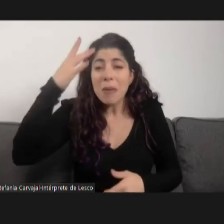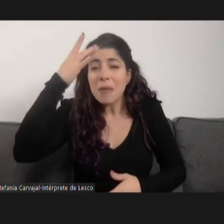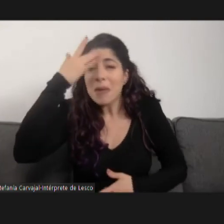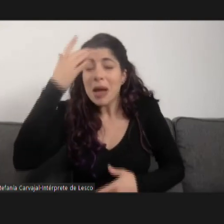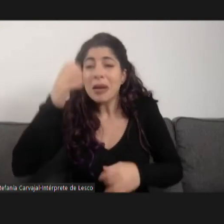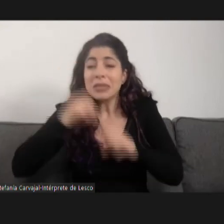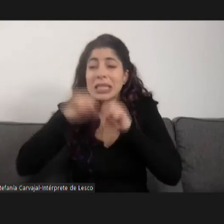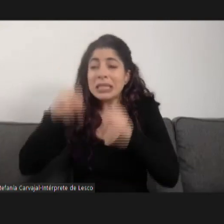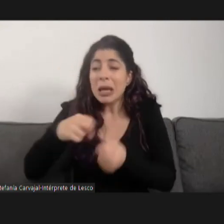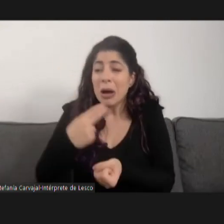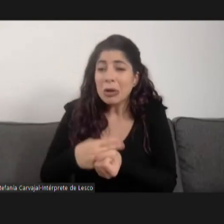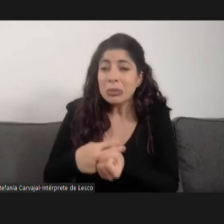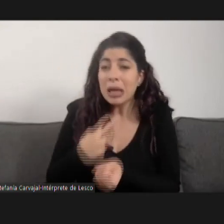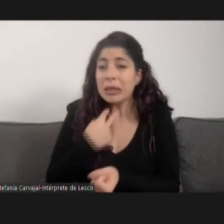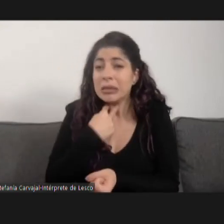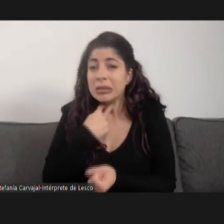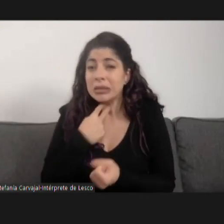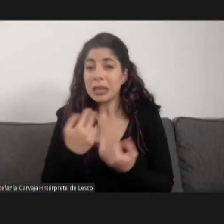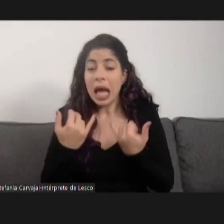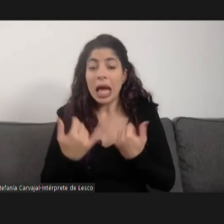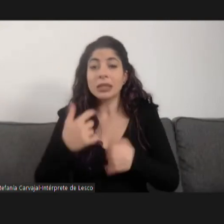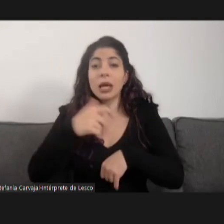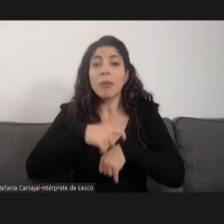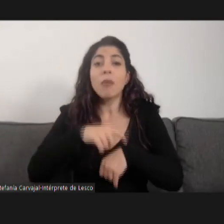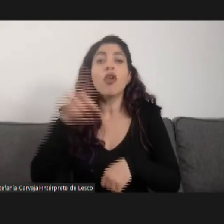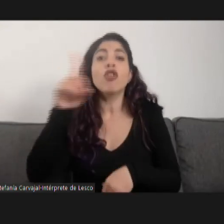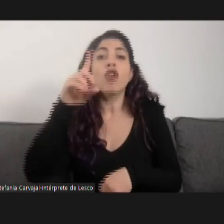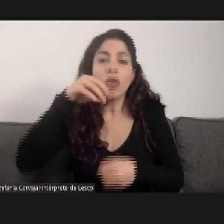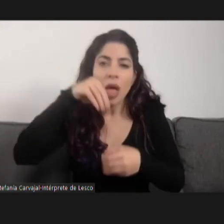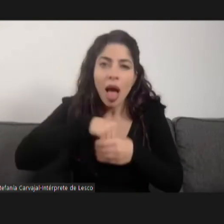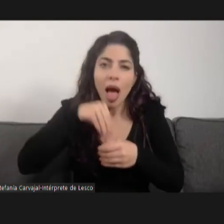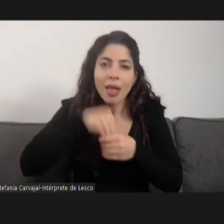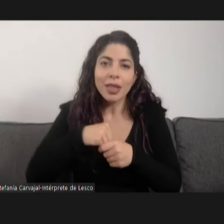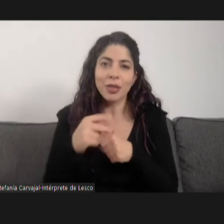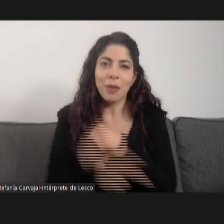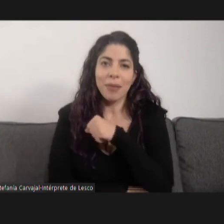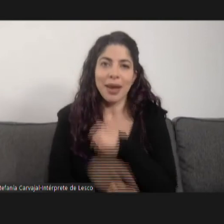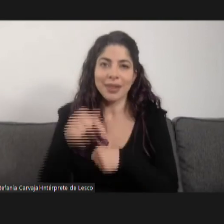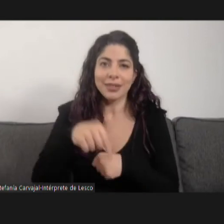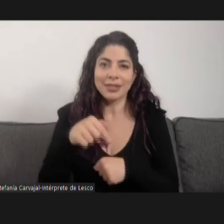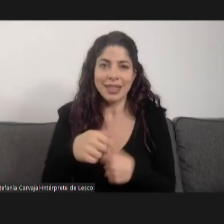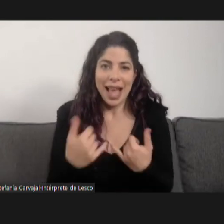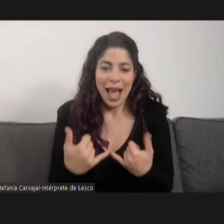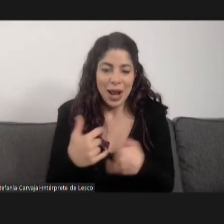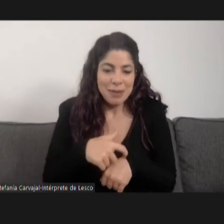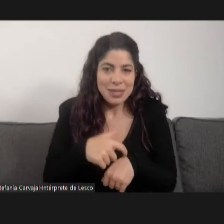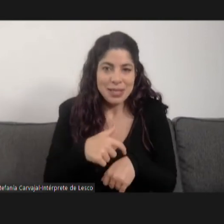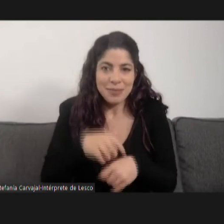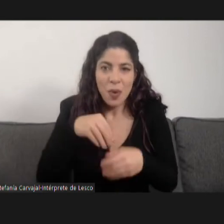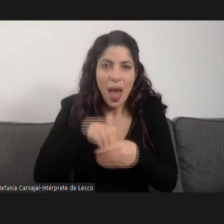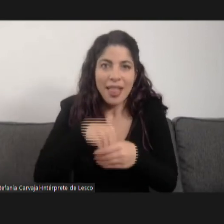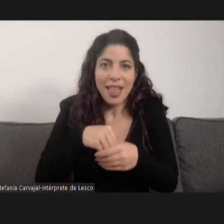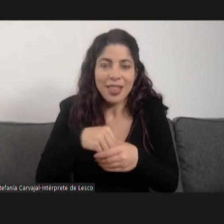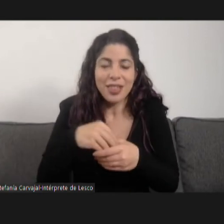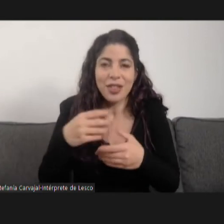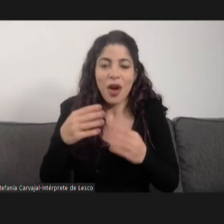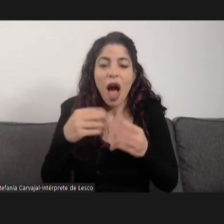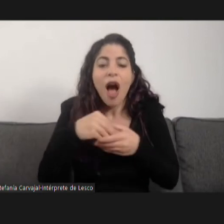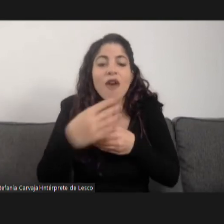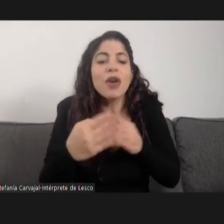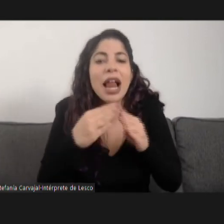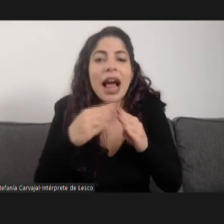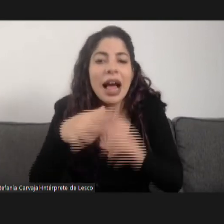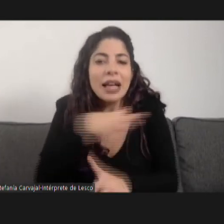sistema hospitalario, es por lo que tenemos en este momento en nuestro país, ya aquí, en el ahora mismo, en el afuera de nuestras casas.